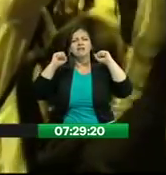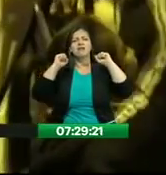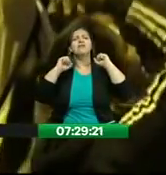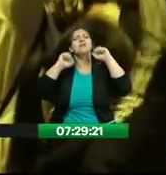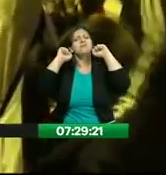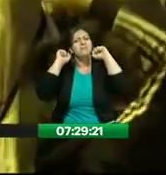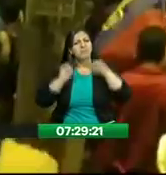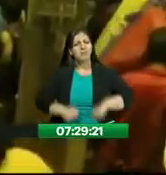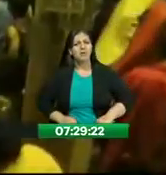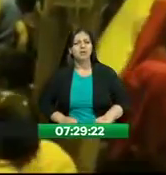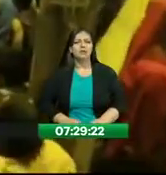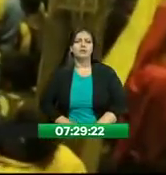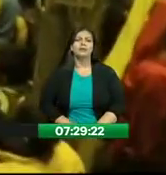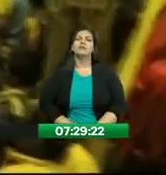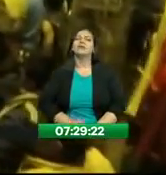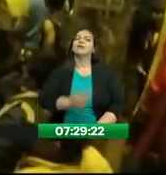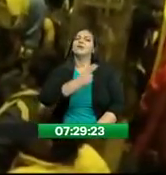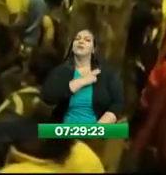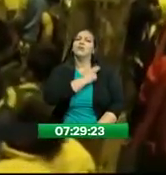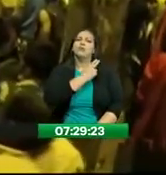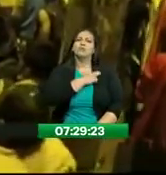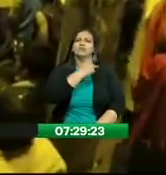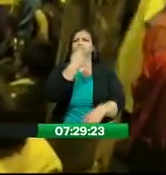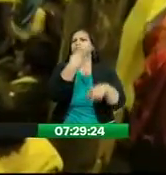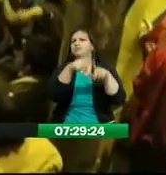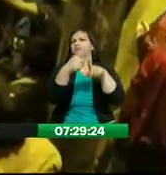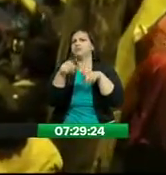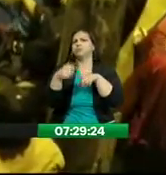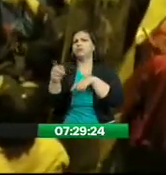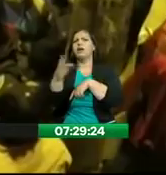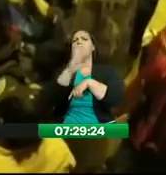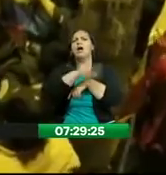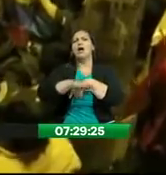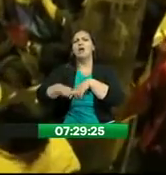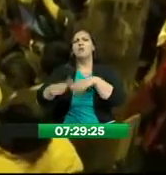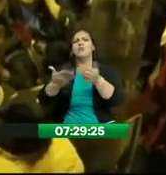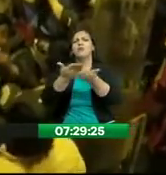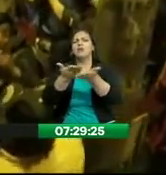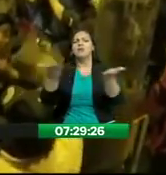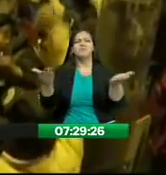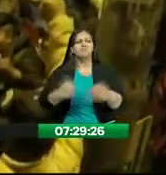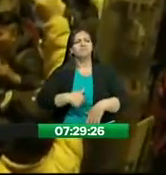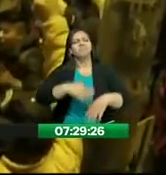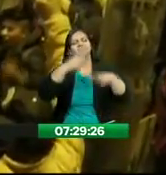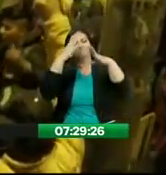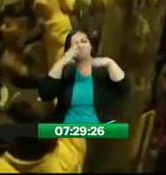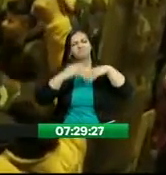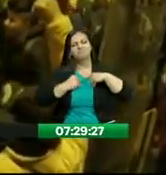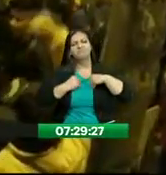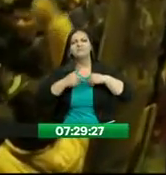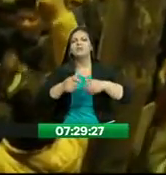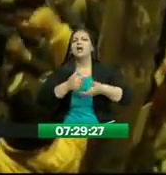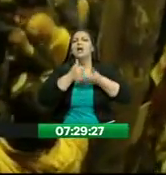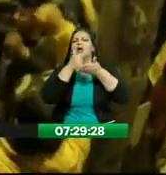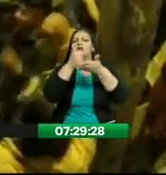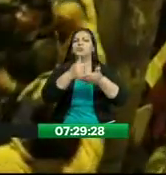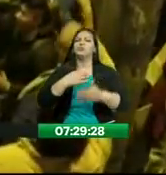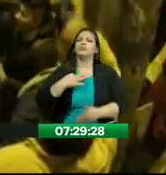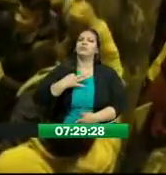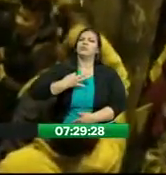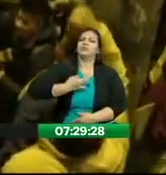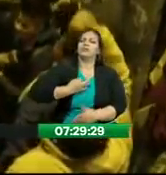Los estudiantes y docentes entregaron todo, sin pedir nada a cambio. En Quito informó Andrea